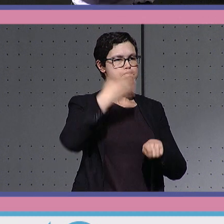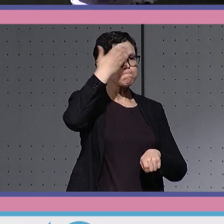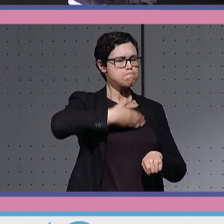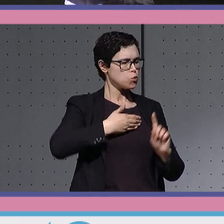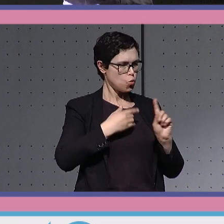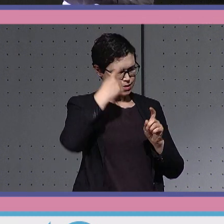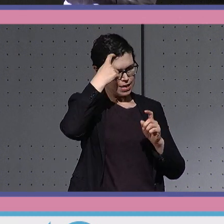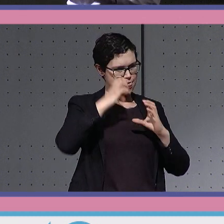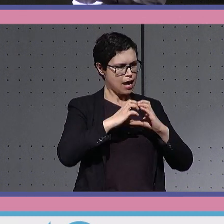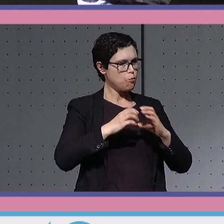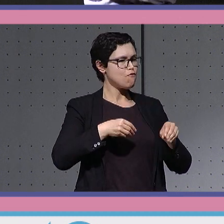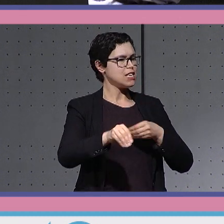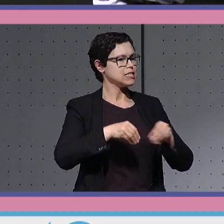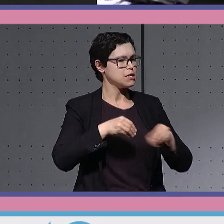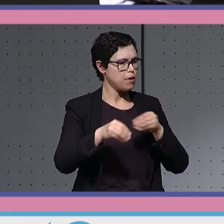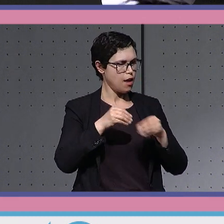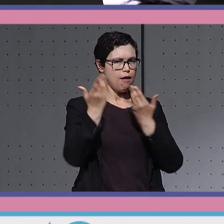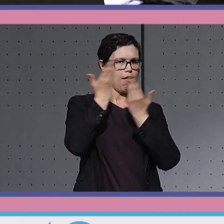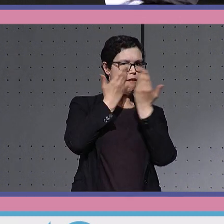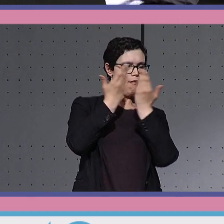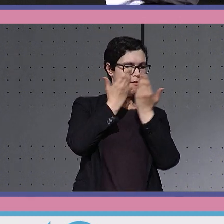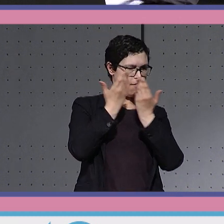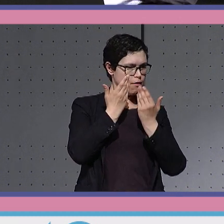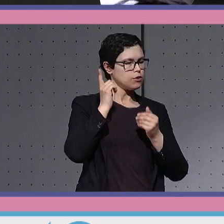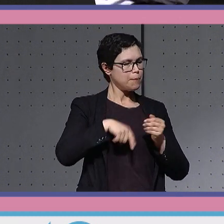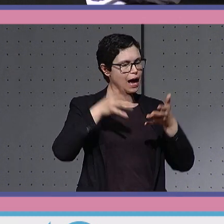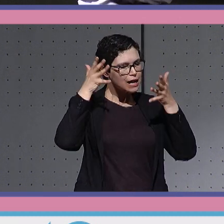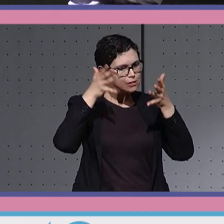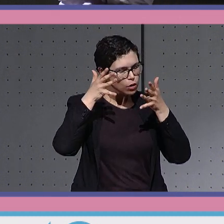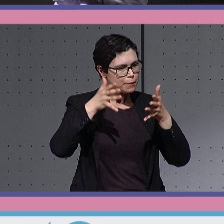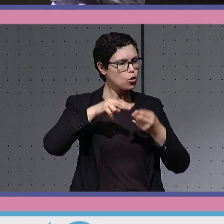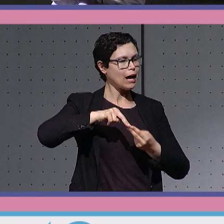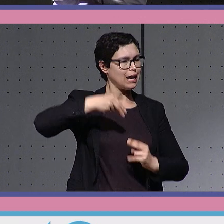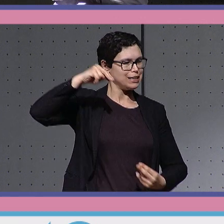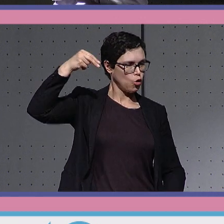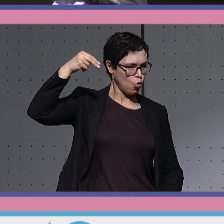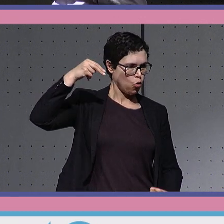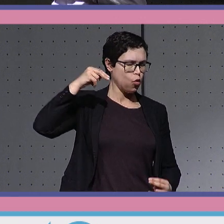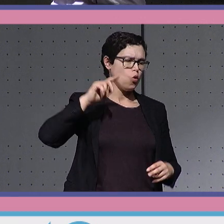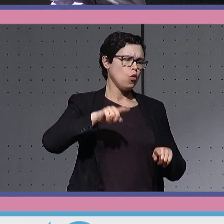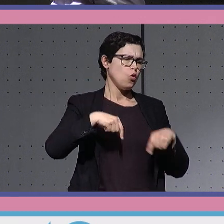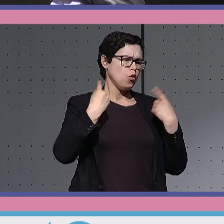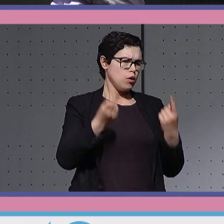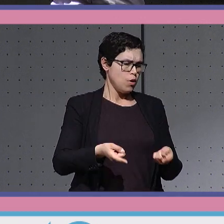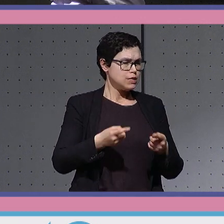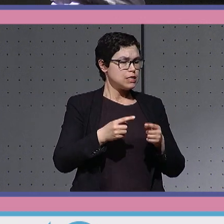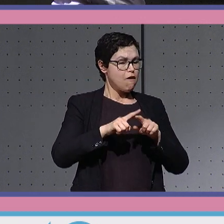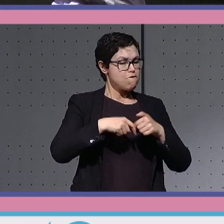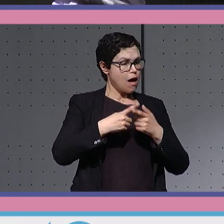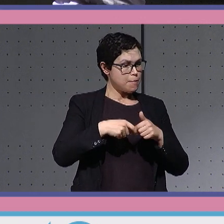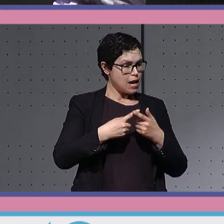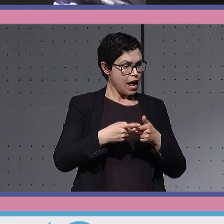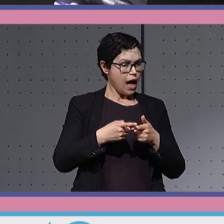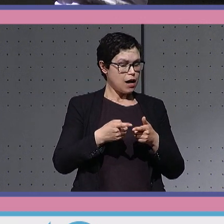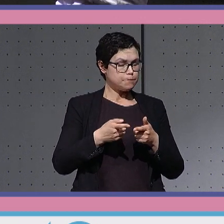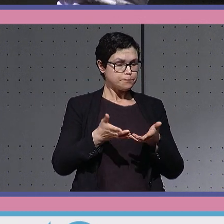También podemos hacer consejo o asesoramiento genético. El riesgo, ya os lo hablaré al final, de una familia que tenga un niño con TEA, de tener otro